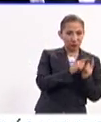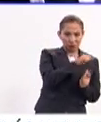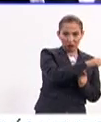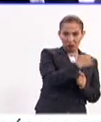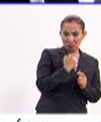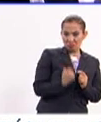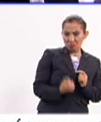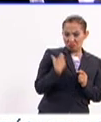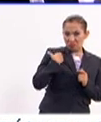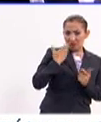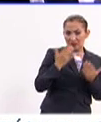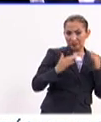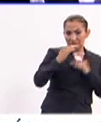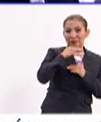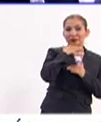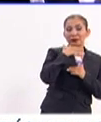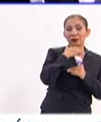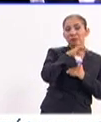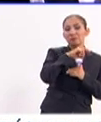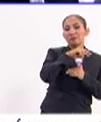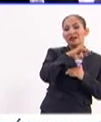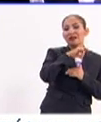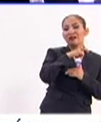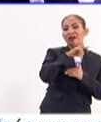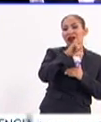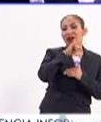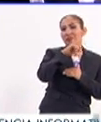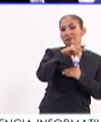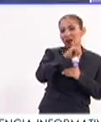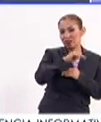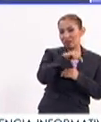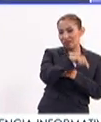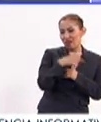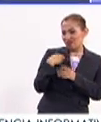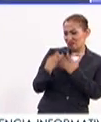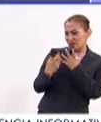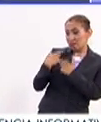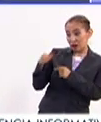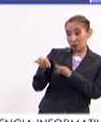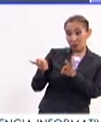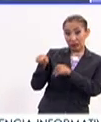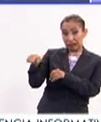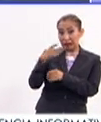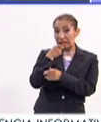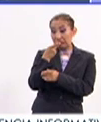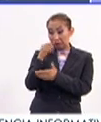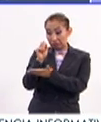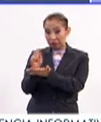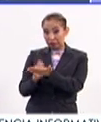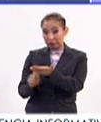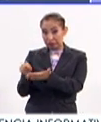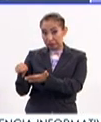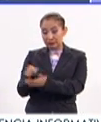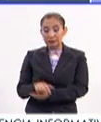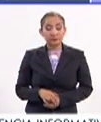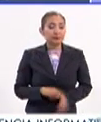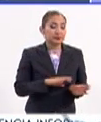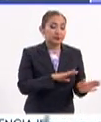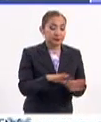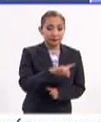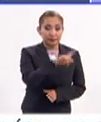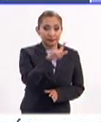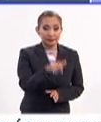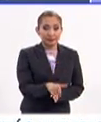del poder alemanista, pero que son fundamentales para entender esa posición que él mantiene. Y